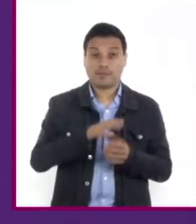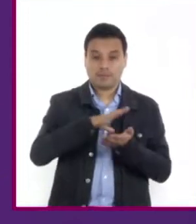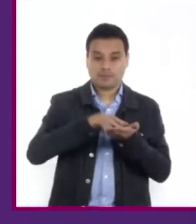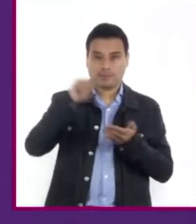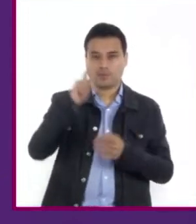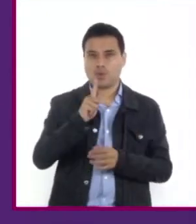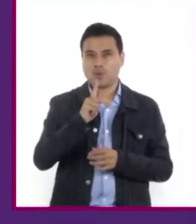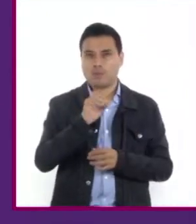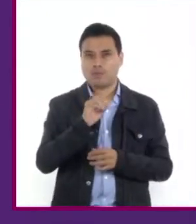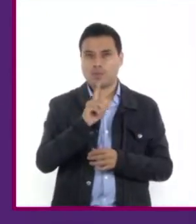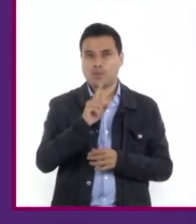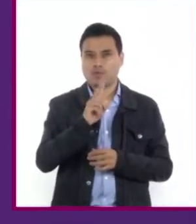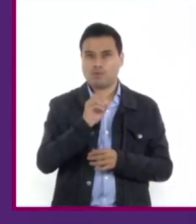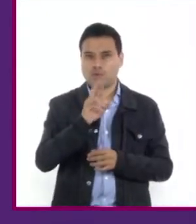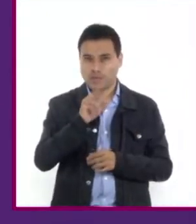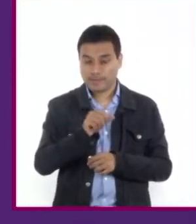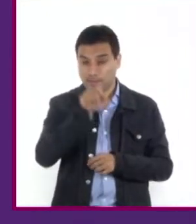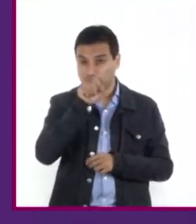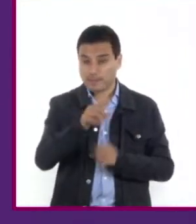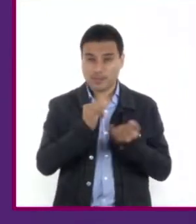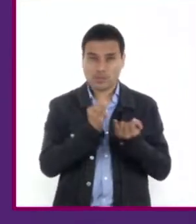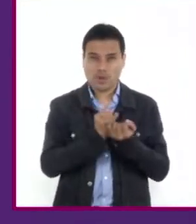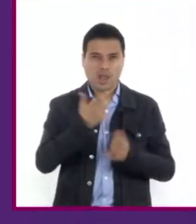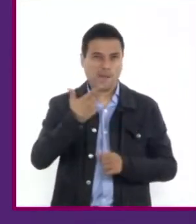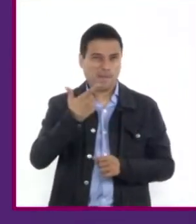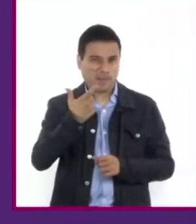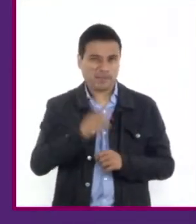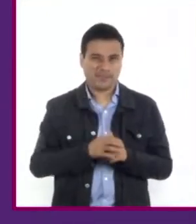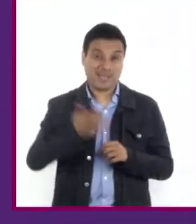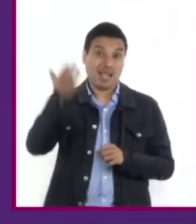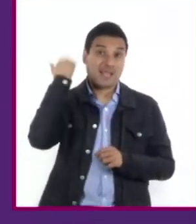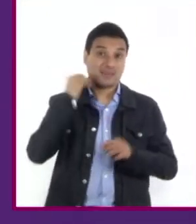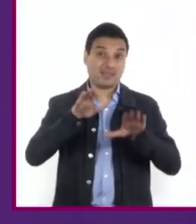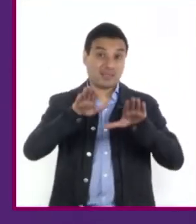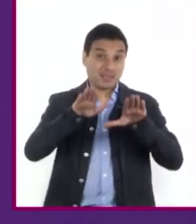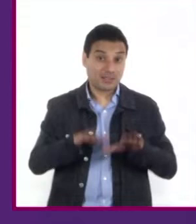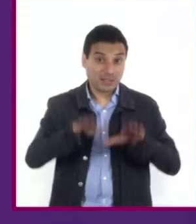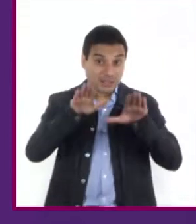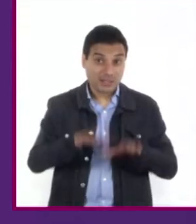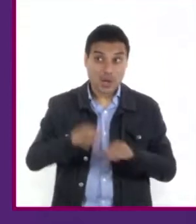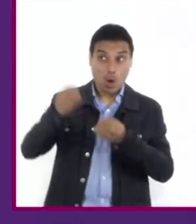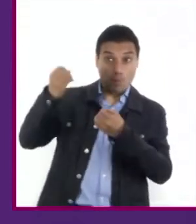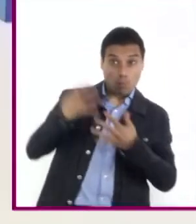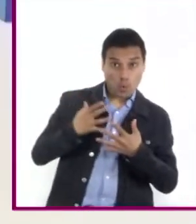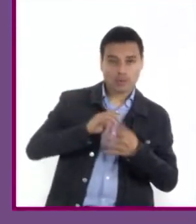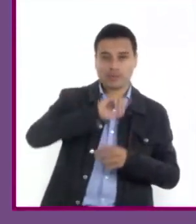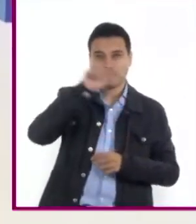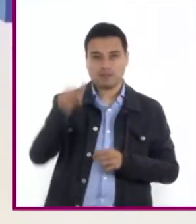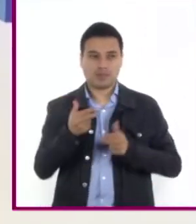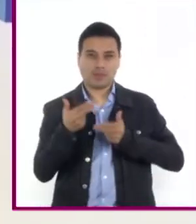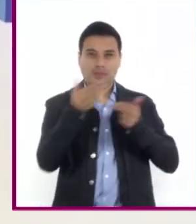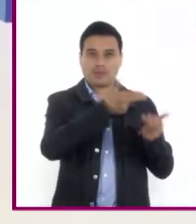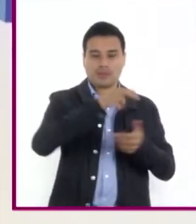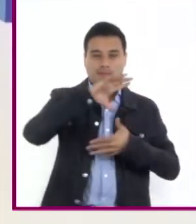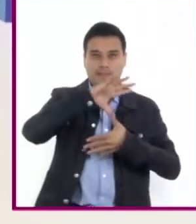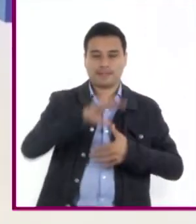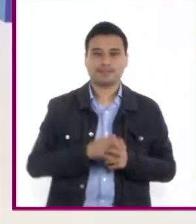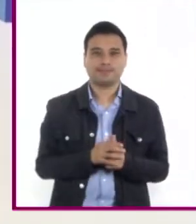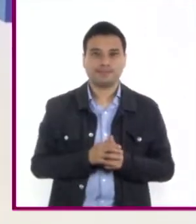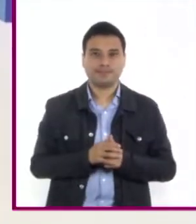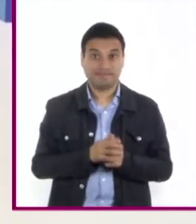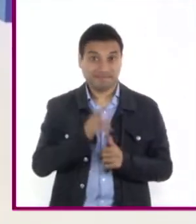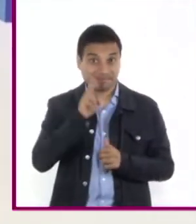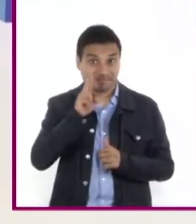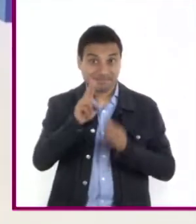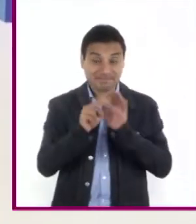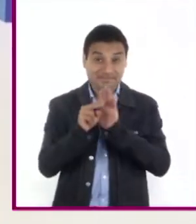los chinos y las armas de fuego introducidas por los musulmanes a España son solo algunos ejemplos. Como se explica en el